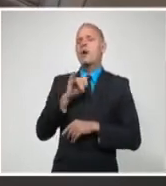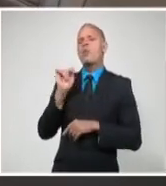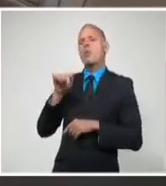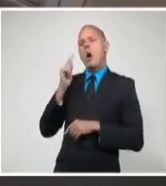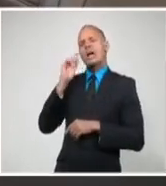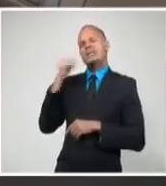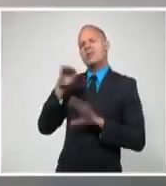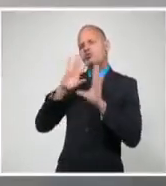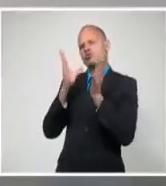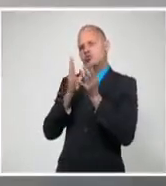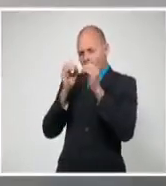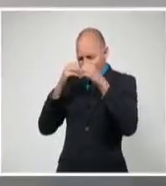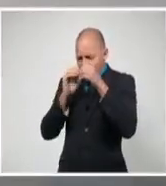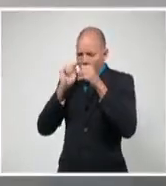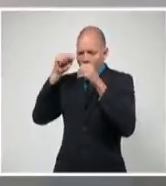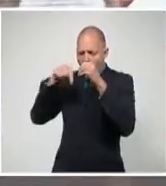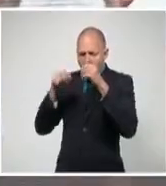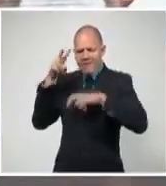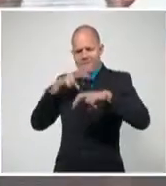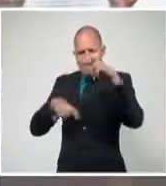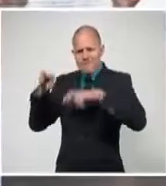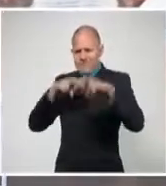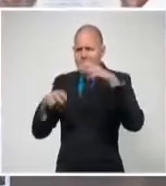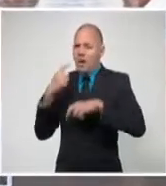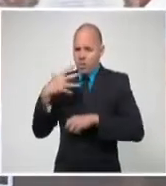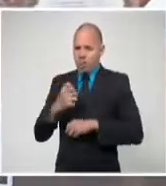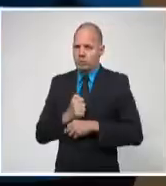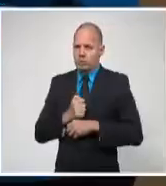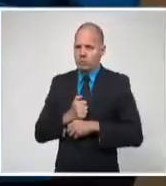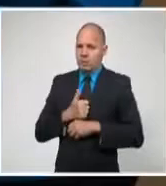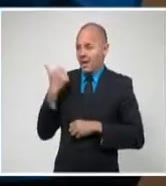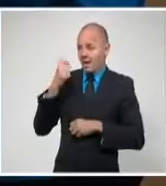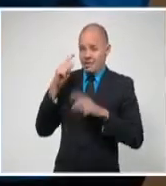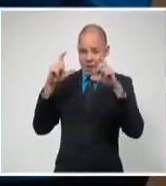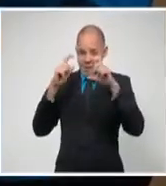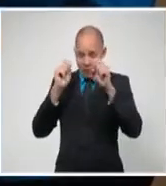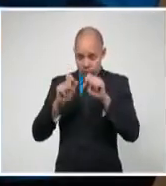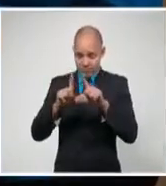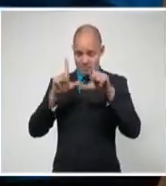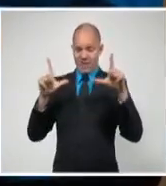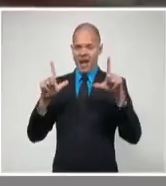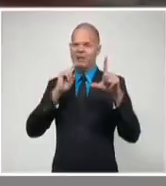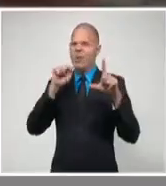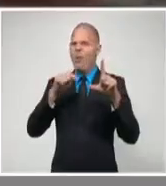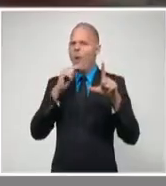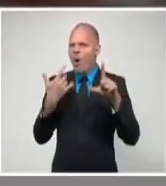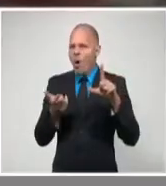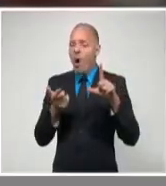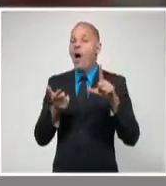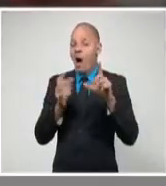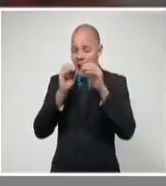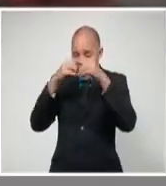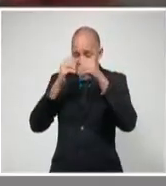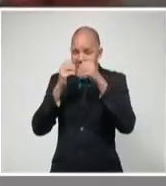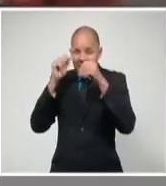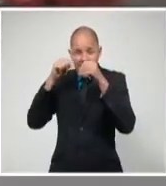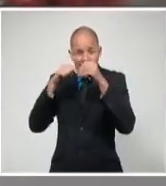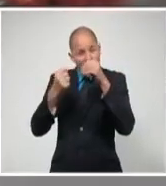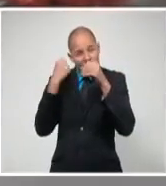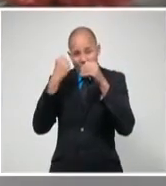nuevas investigaciones sobre el virus. Gracias a la utilización del microscopio electrónico de barrido, un microscopio muy potente, nos permite con esa